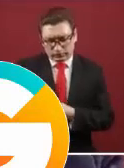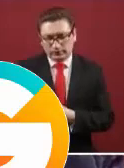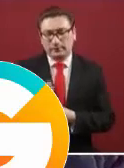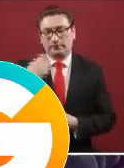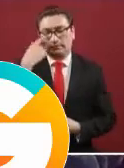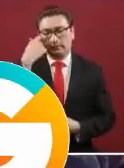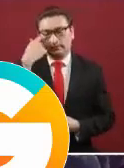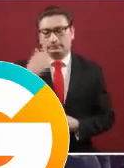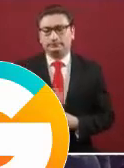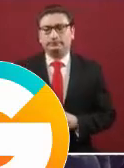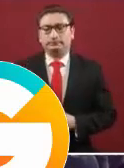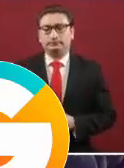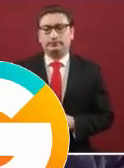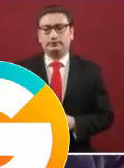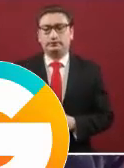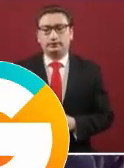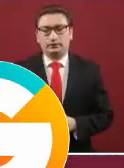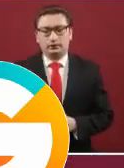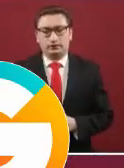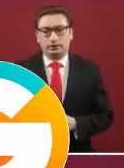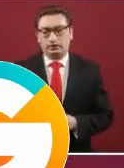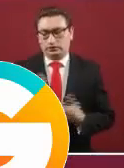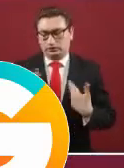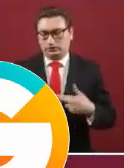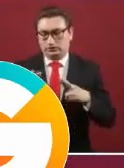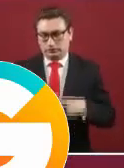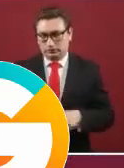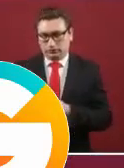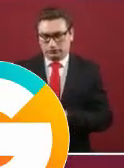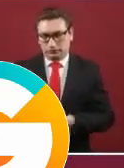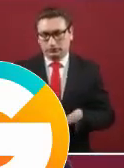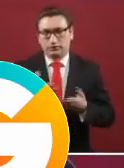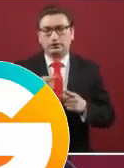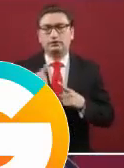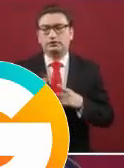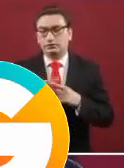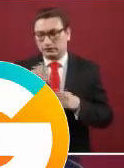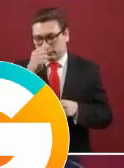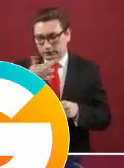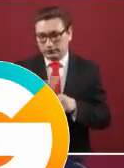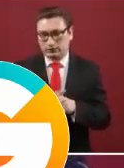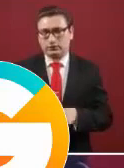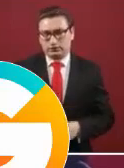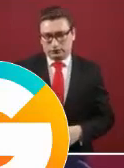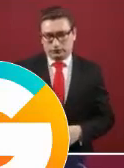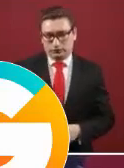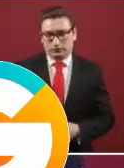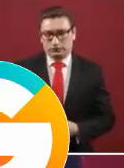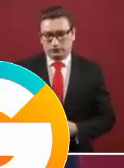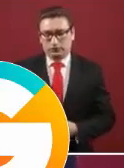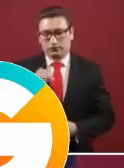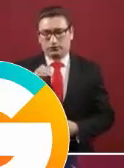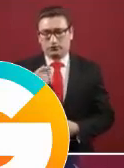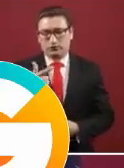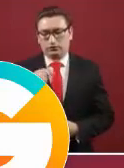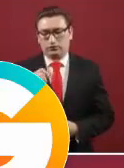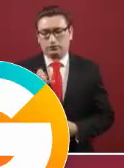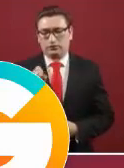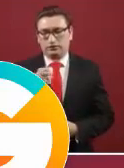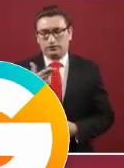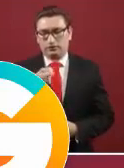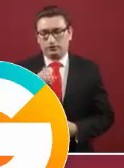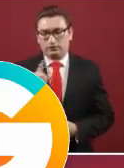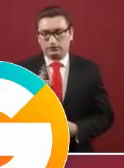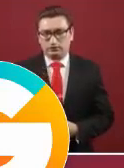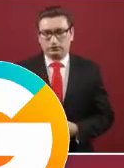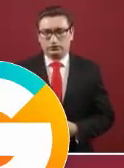va a ir en mi representación la secretaria de Gobierno, Olga Sánchez Cordero. Yo